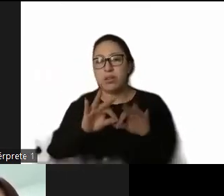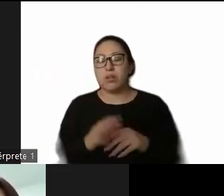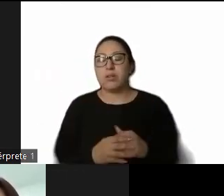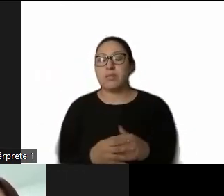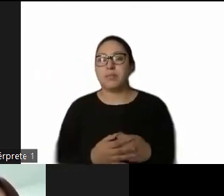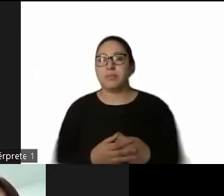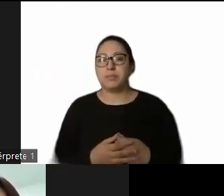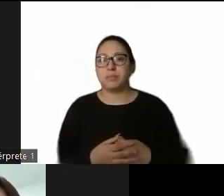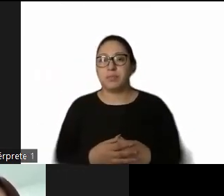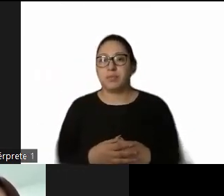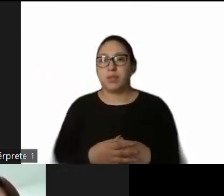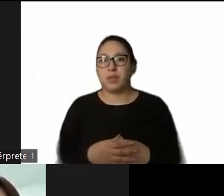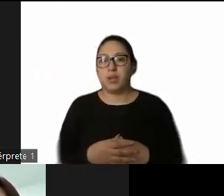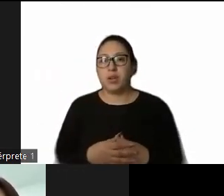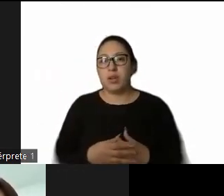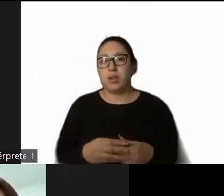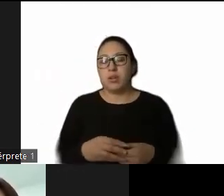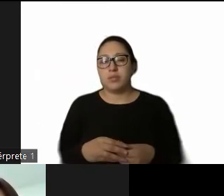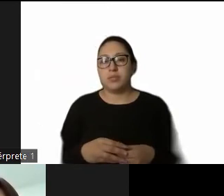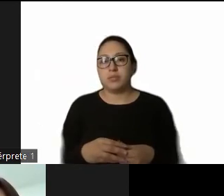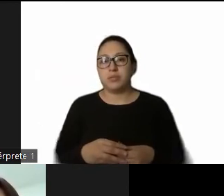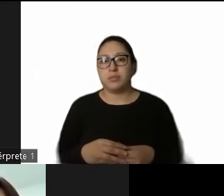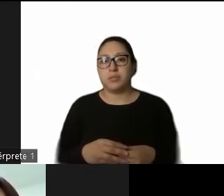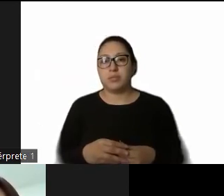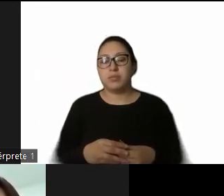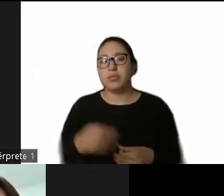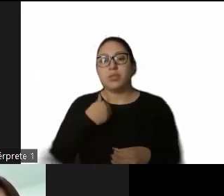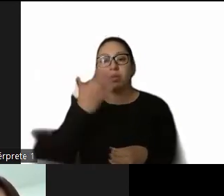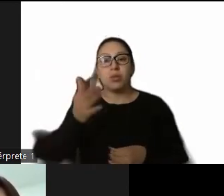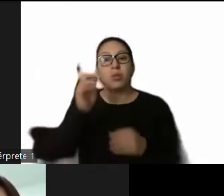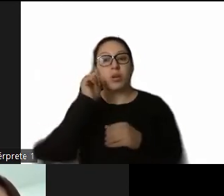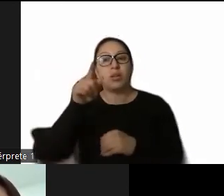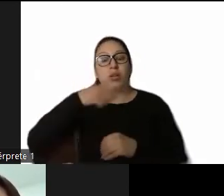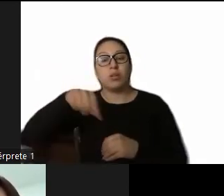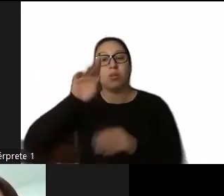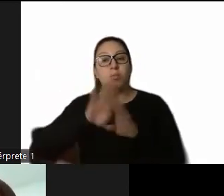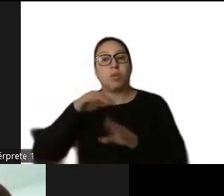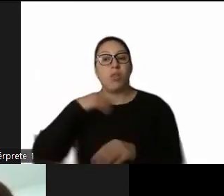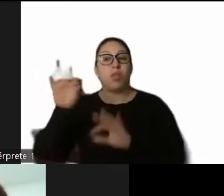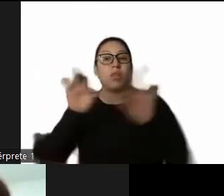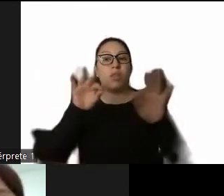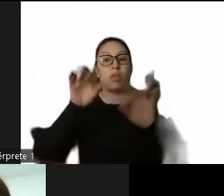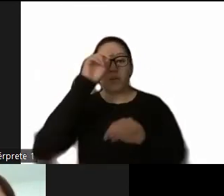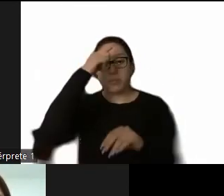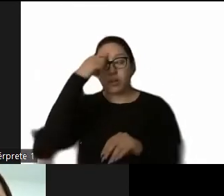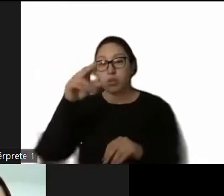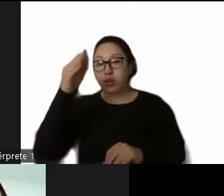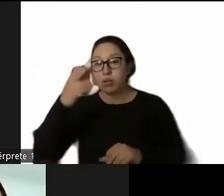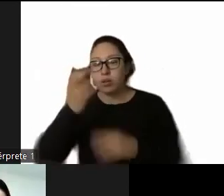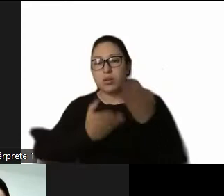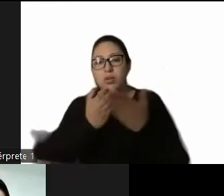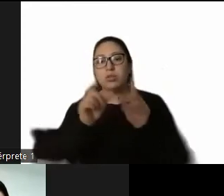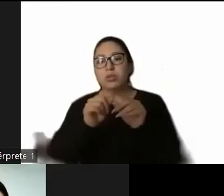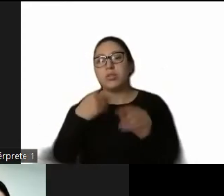no es nada más desecharlo o decir, invitarlos a votarlo en contra. Yo más bien invito a la reflexión de poderlo retirar y